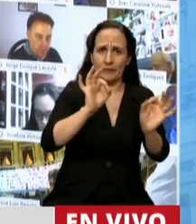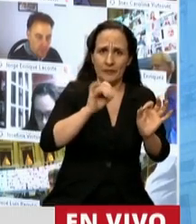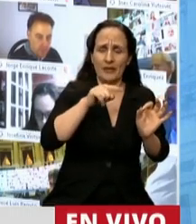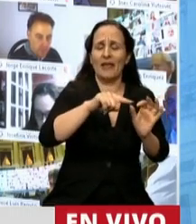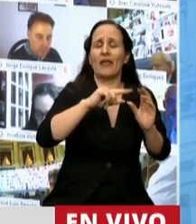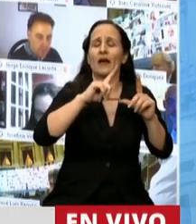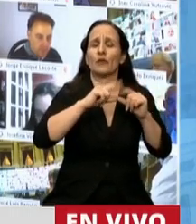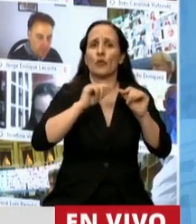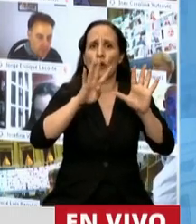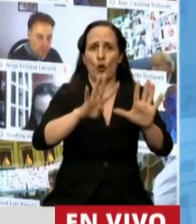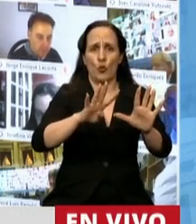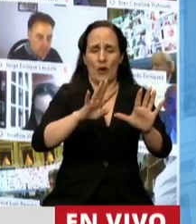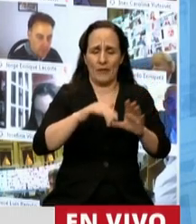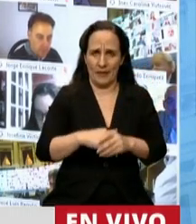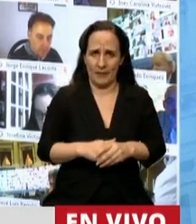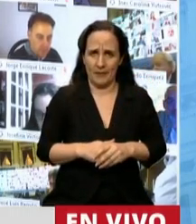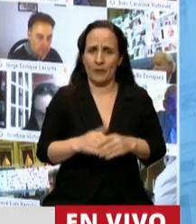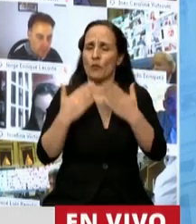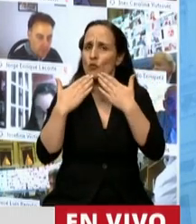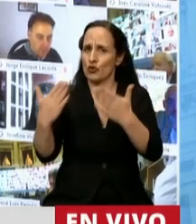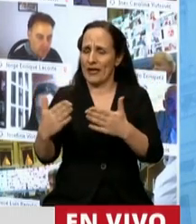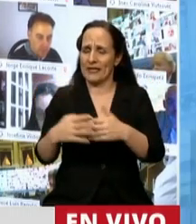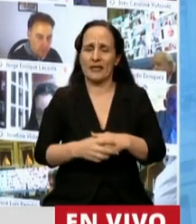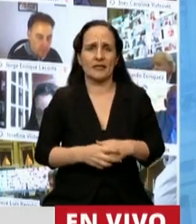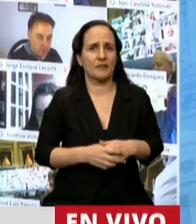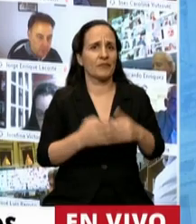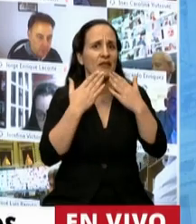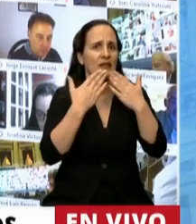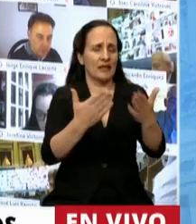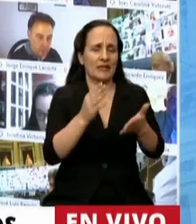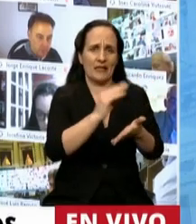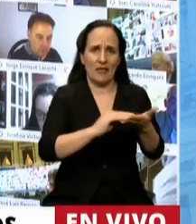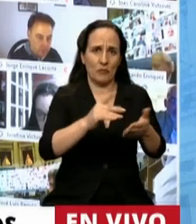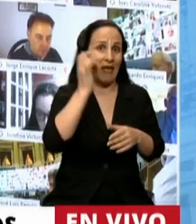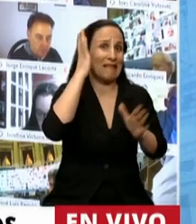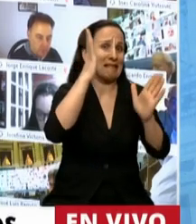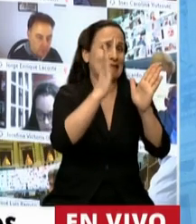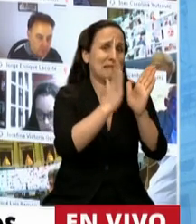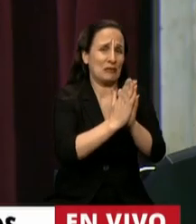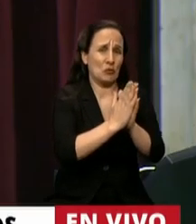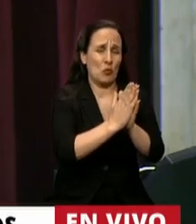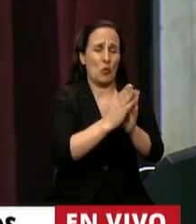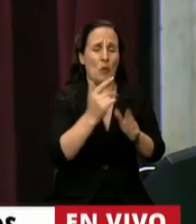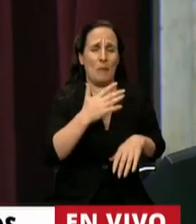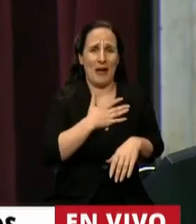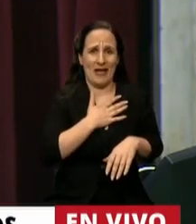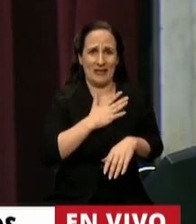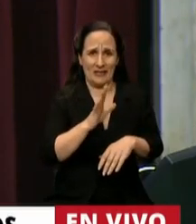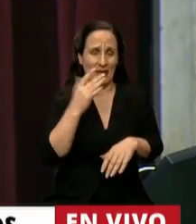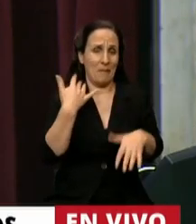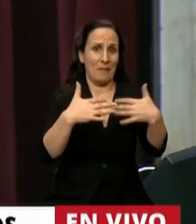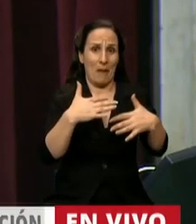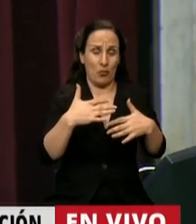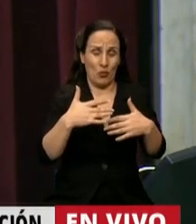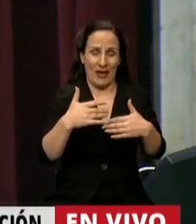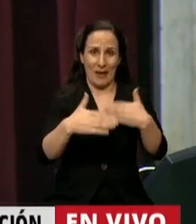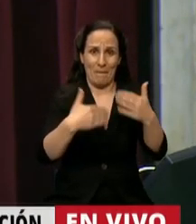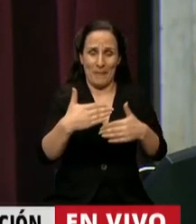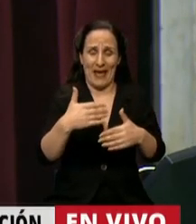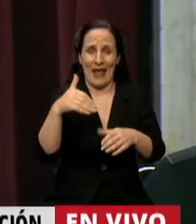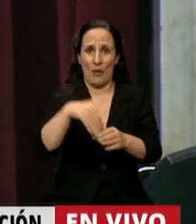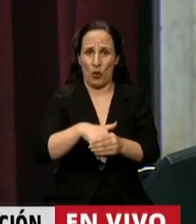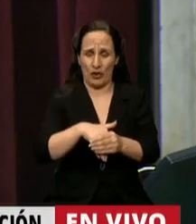en particular del artículo 9. Muchas gracias. Gracias, diputada Polledo. Le pido disculpas por haberme apurado en el paso de